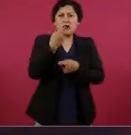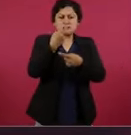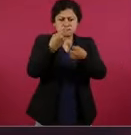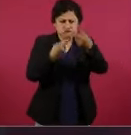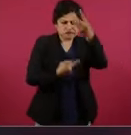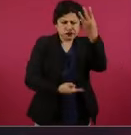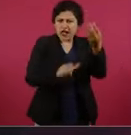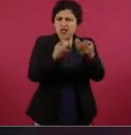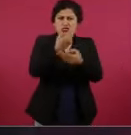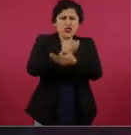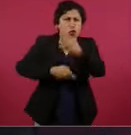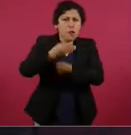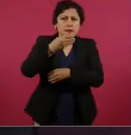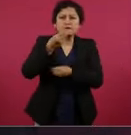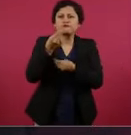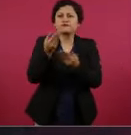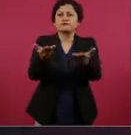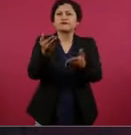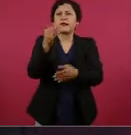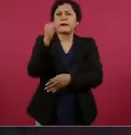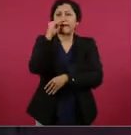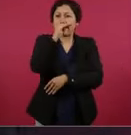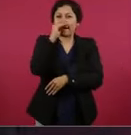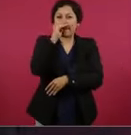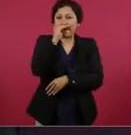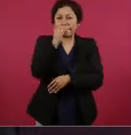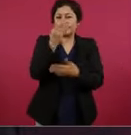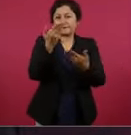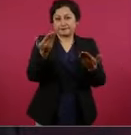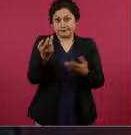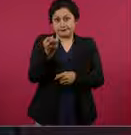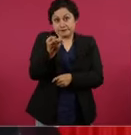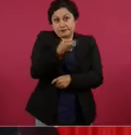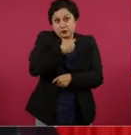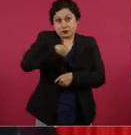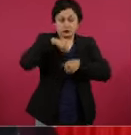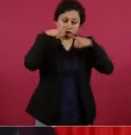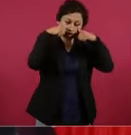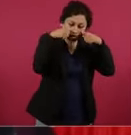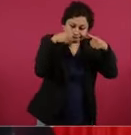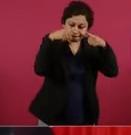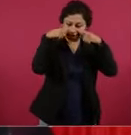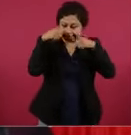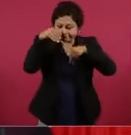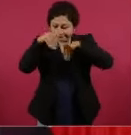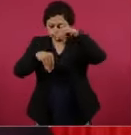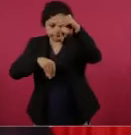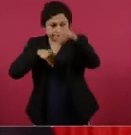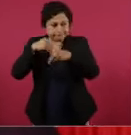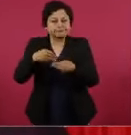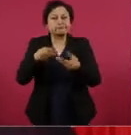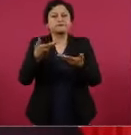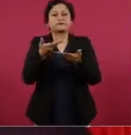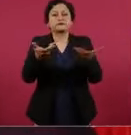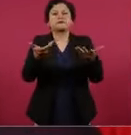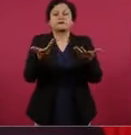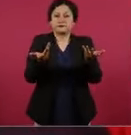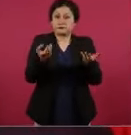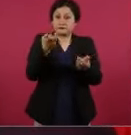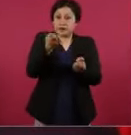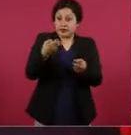Y eso es lo que estamos haciendo. Se va avanzando mucho, nos va a informar